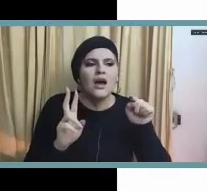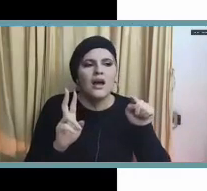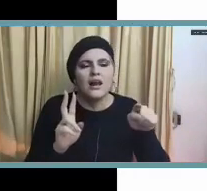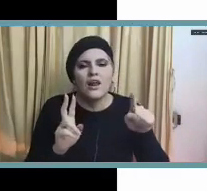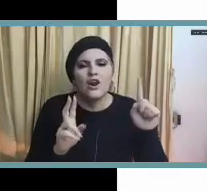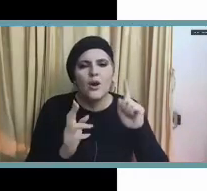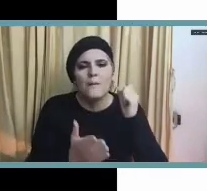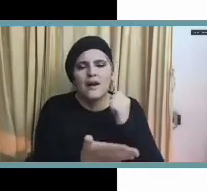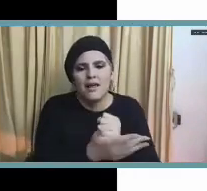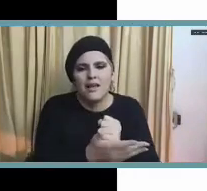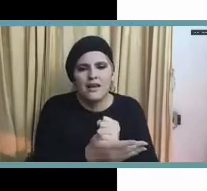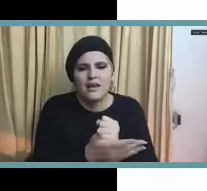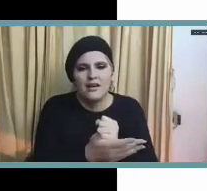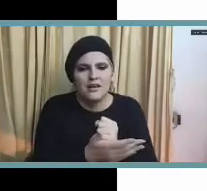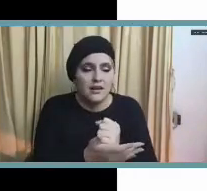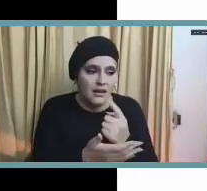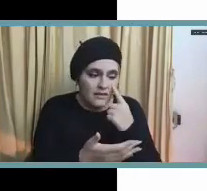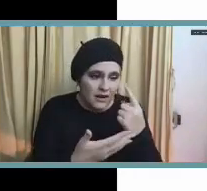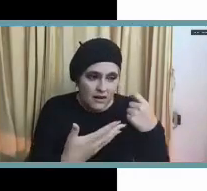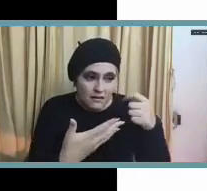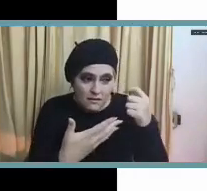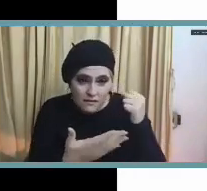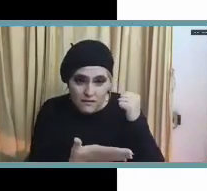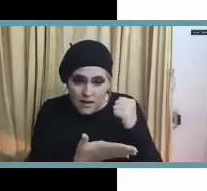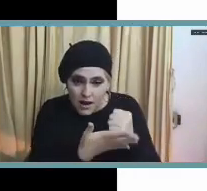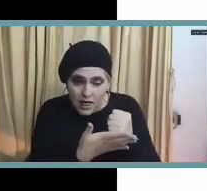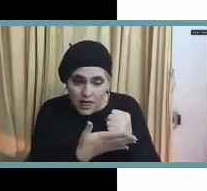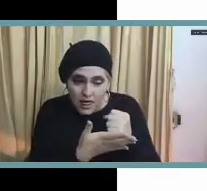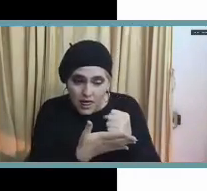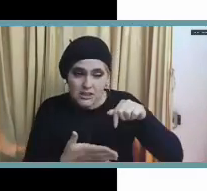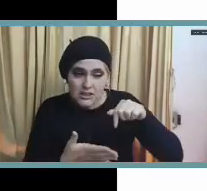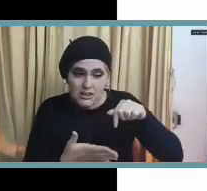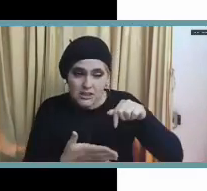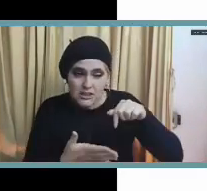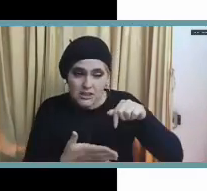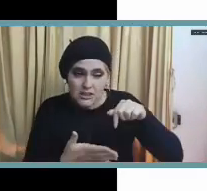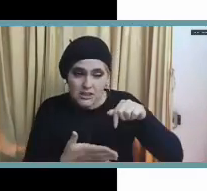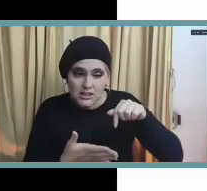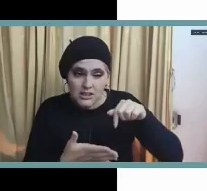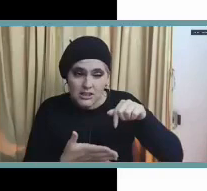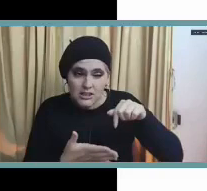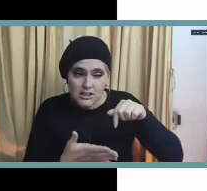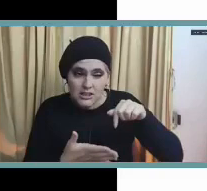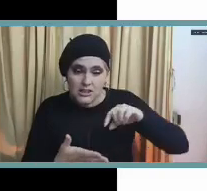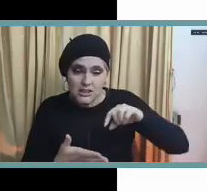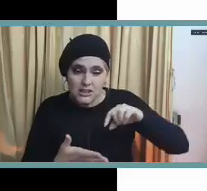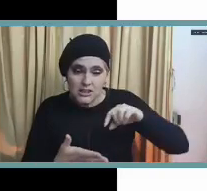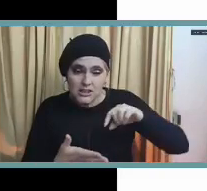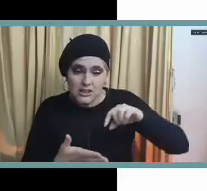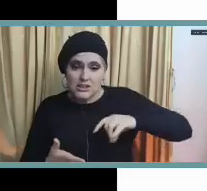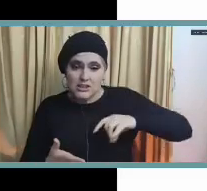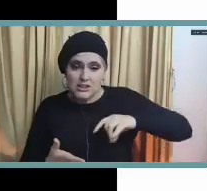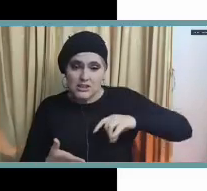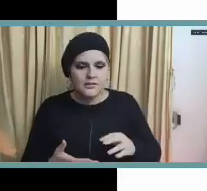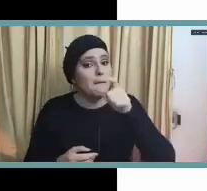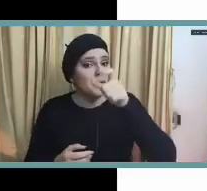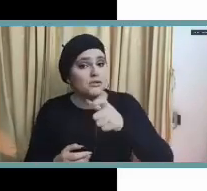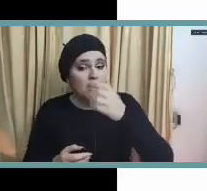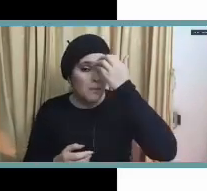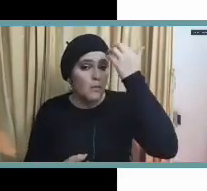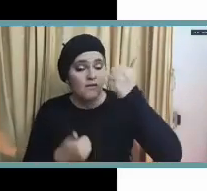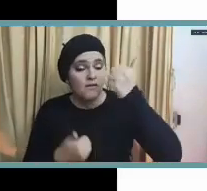validadas en el país y cuyas herramientas el profesional se encuentre familiarizado. Esto